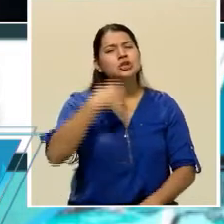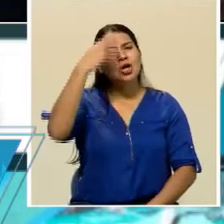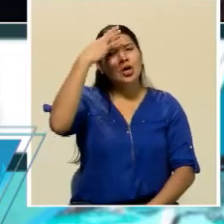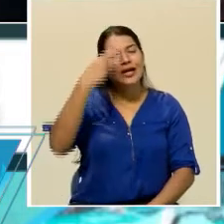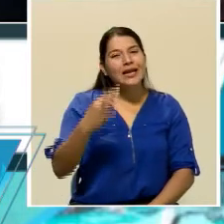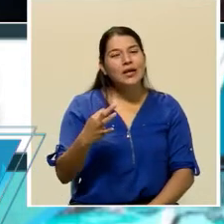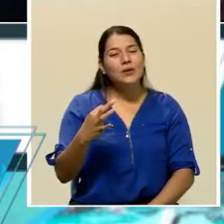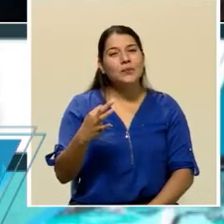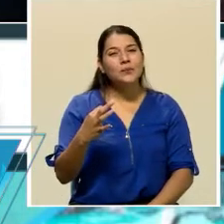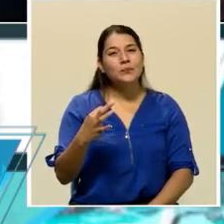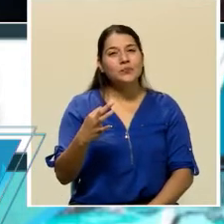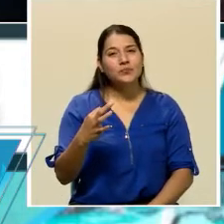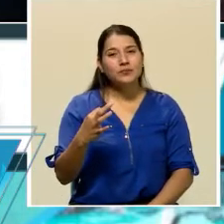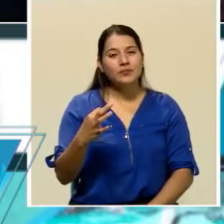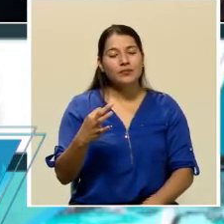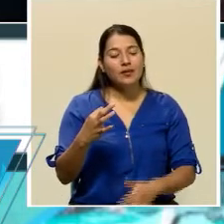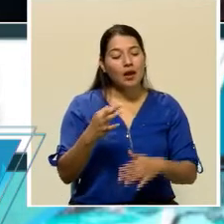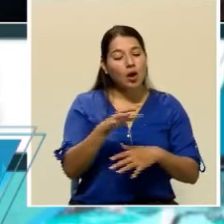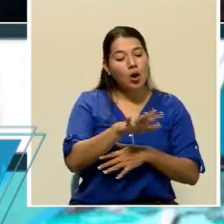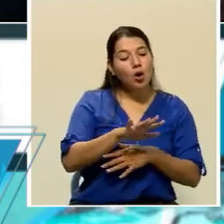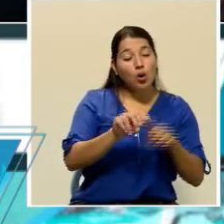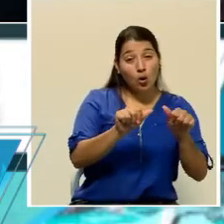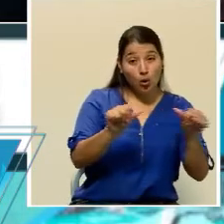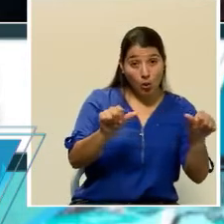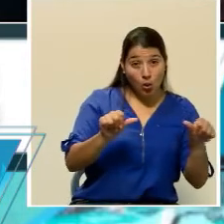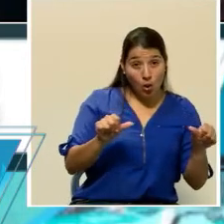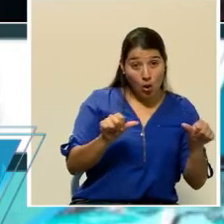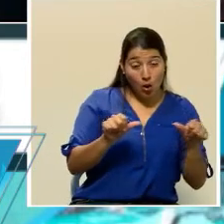que hay un sector